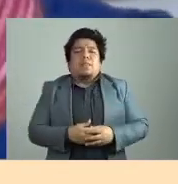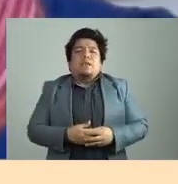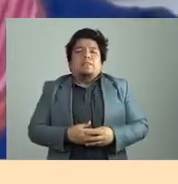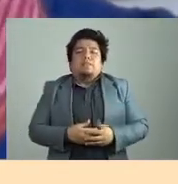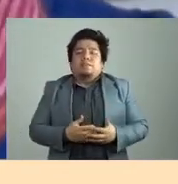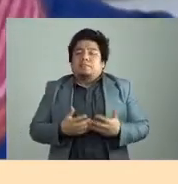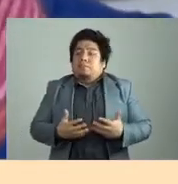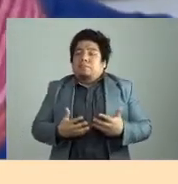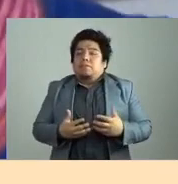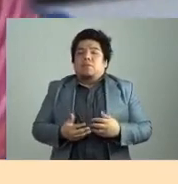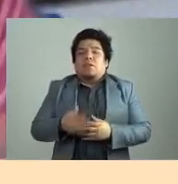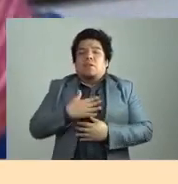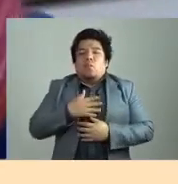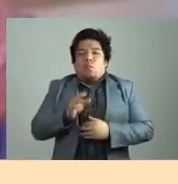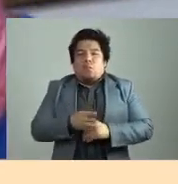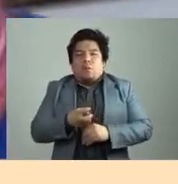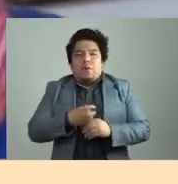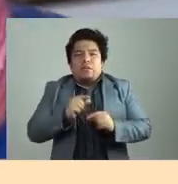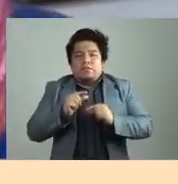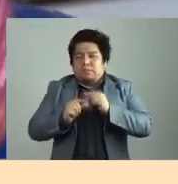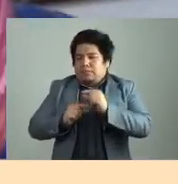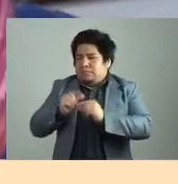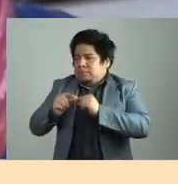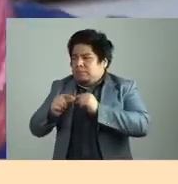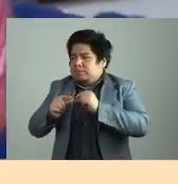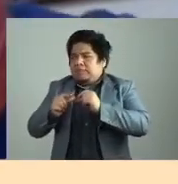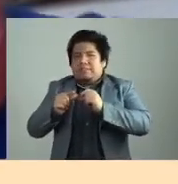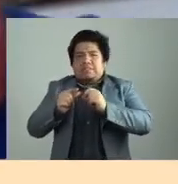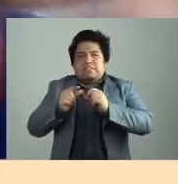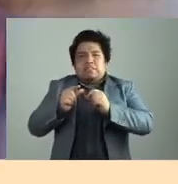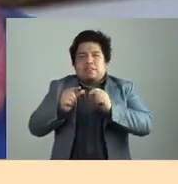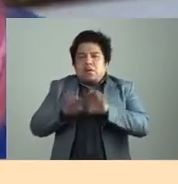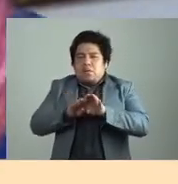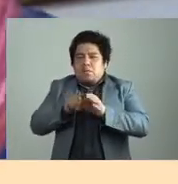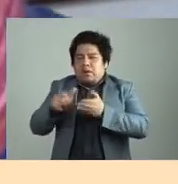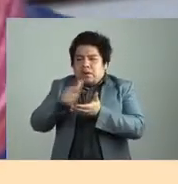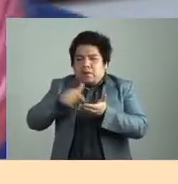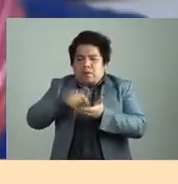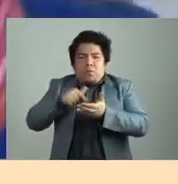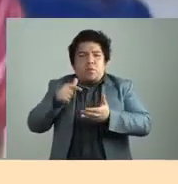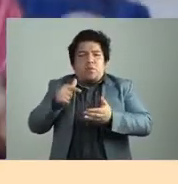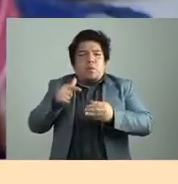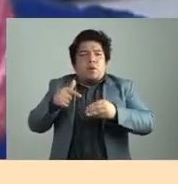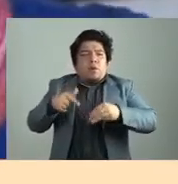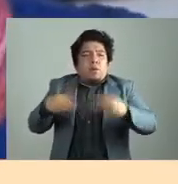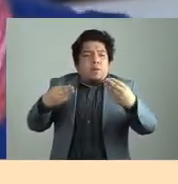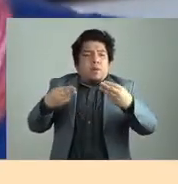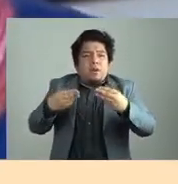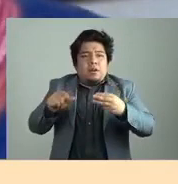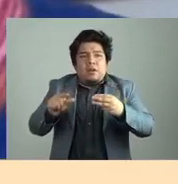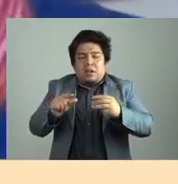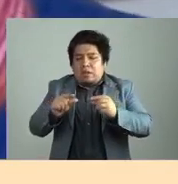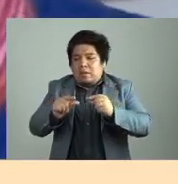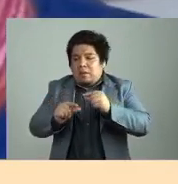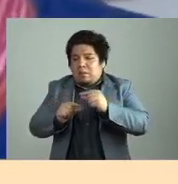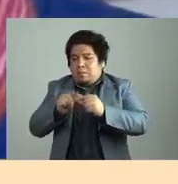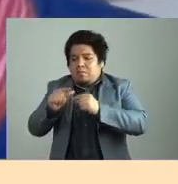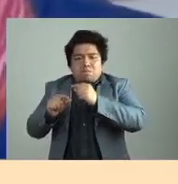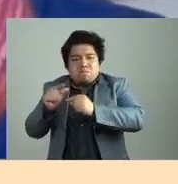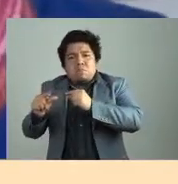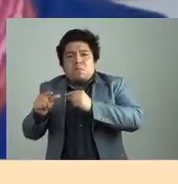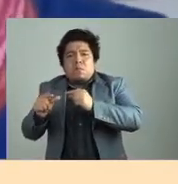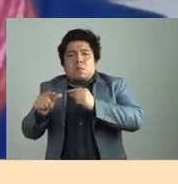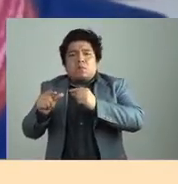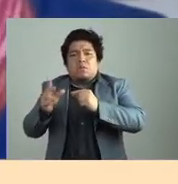que se selecta en el mercado la boda no así de bajar el